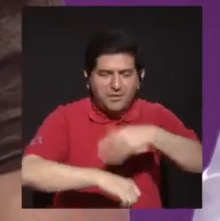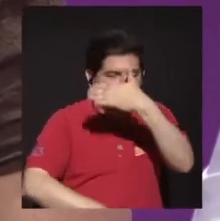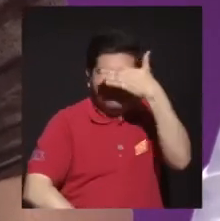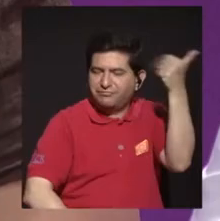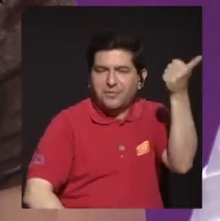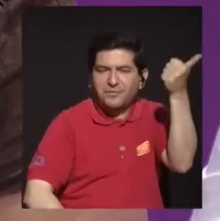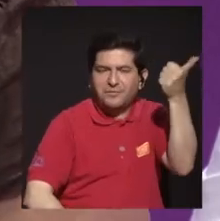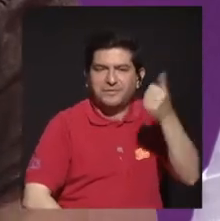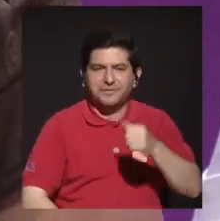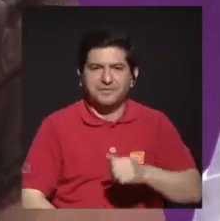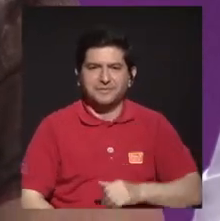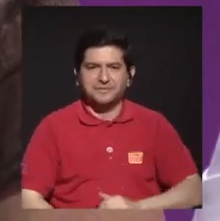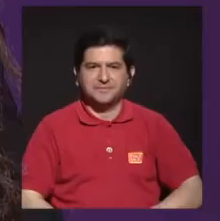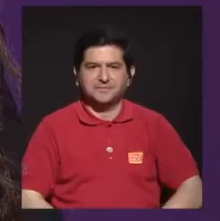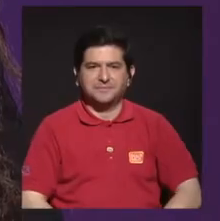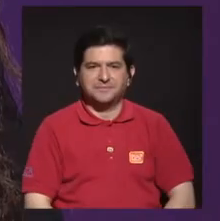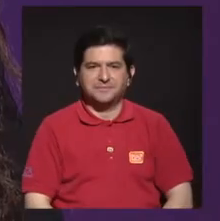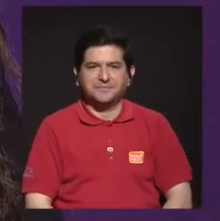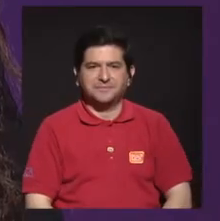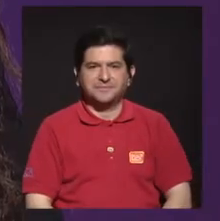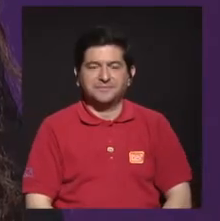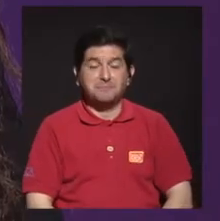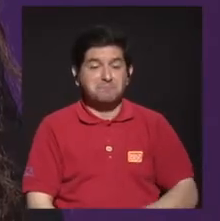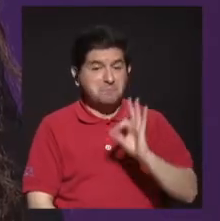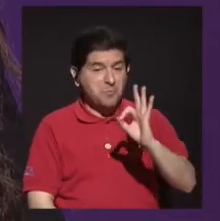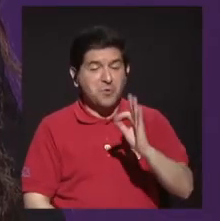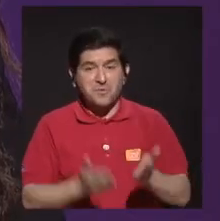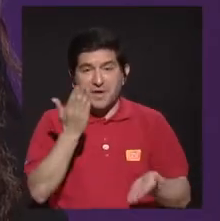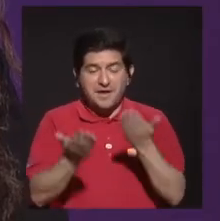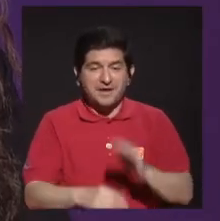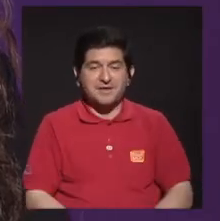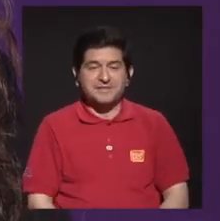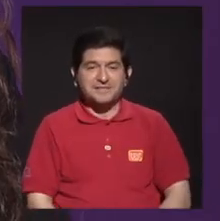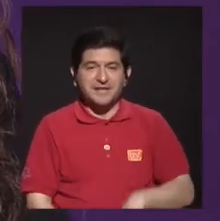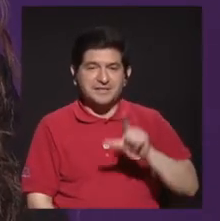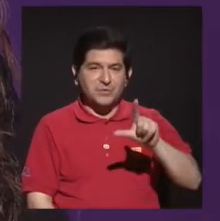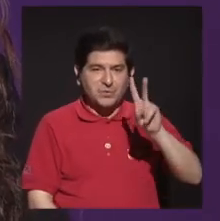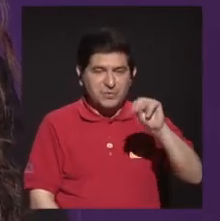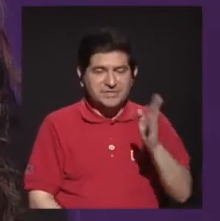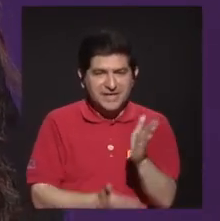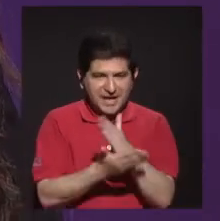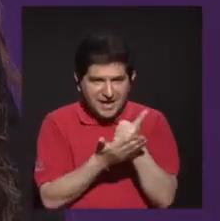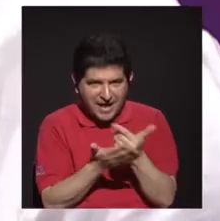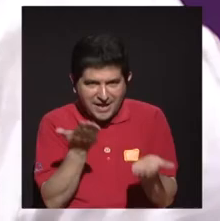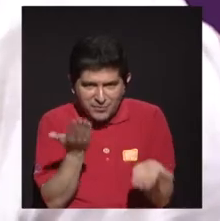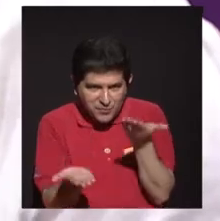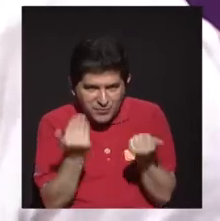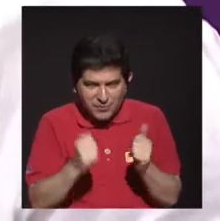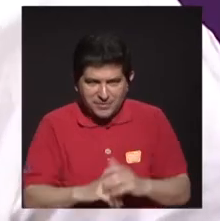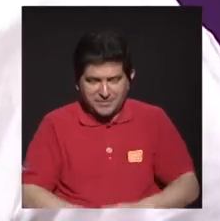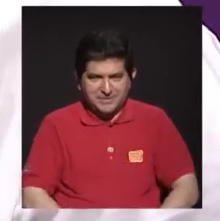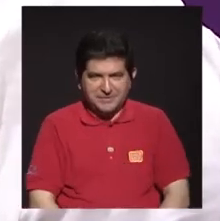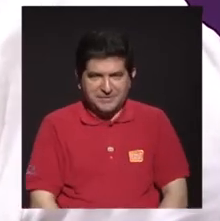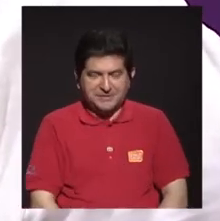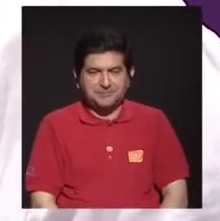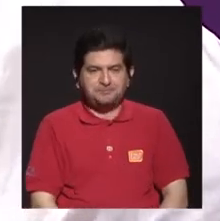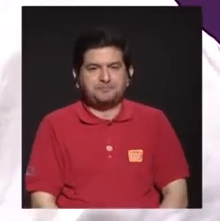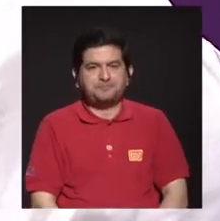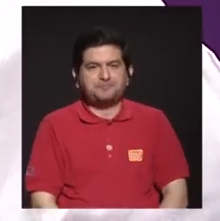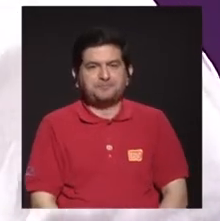olvida. Muy bien, tal vez Luciana nos quisiera recitar algún poema también.